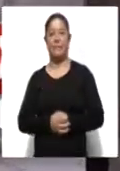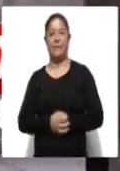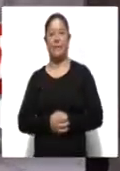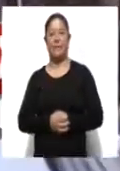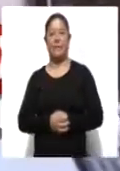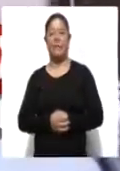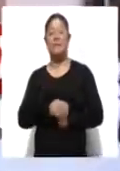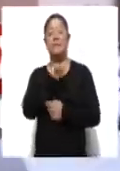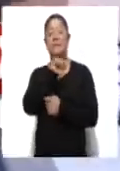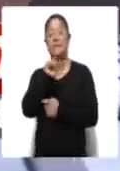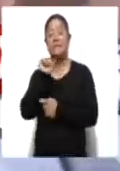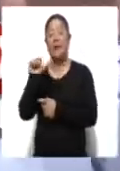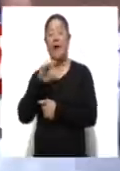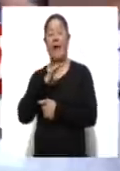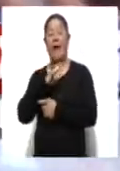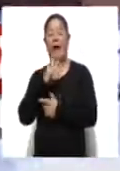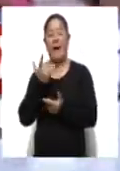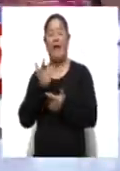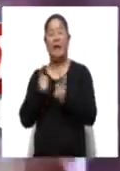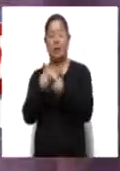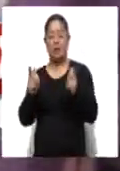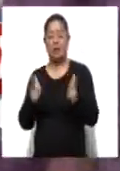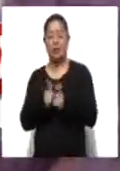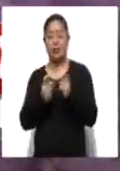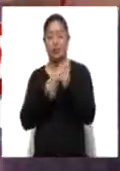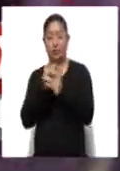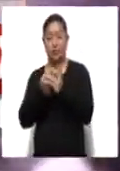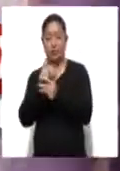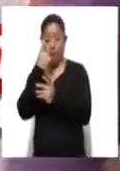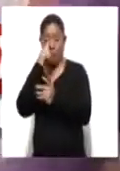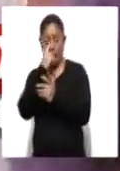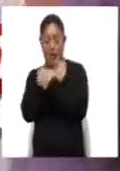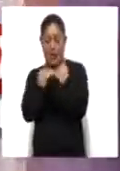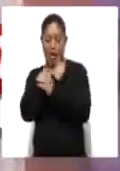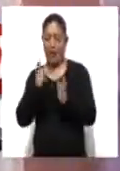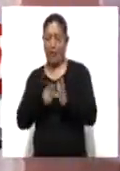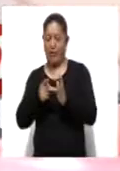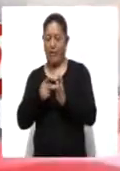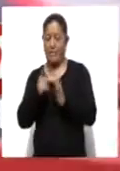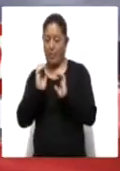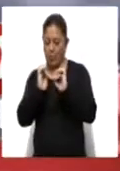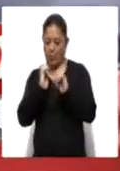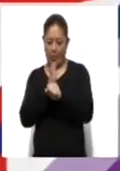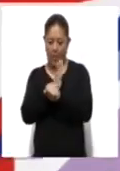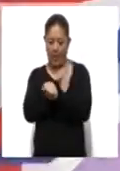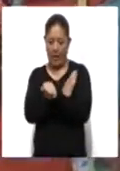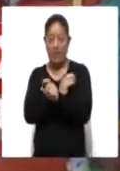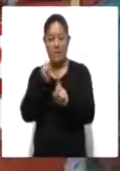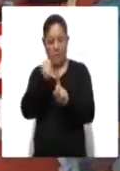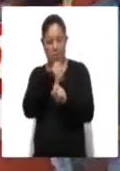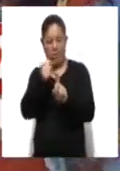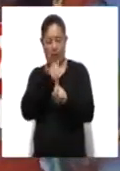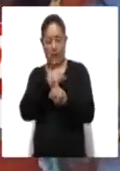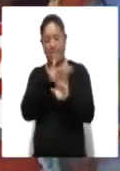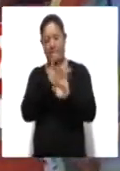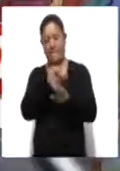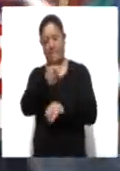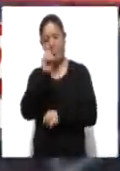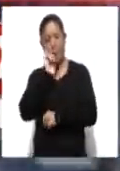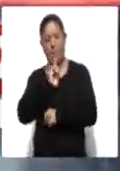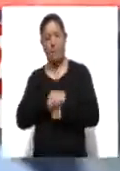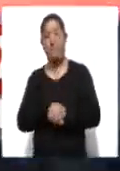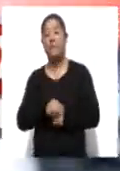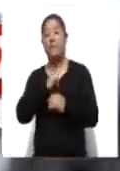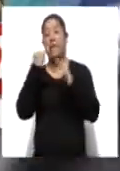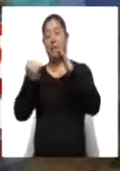Fomenta la CESA creación de grupos de reeducación para prevenir la violencia contra las mujeres. Realizará el